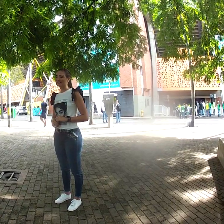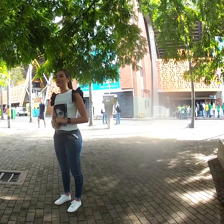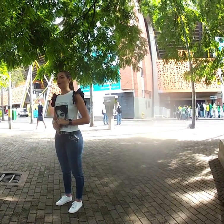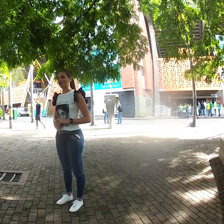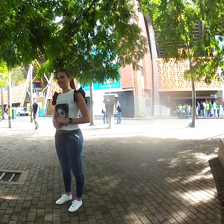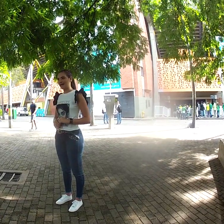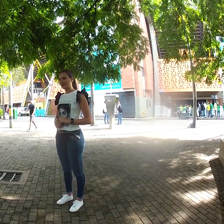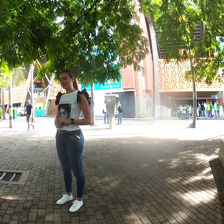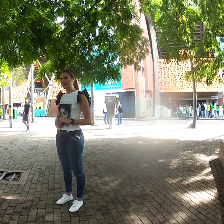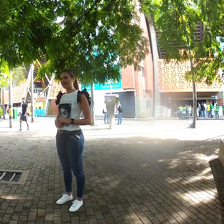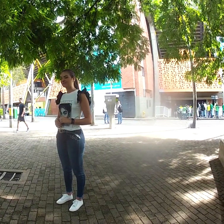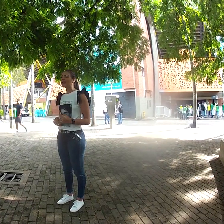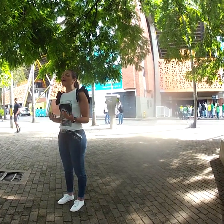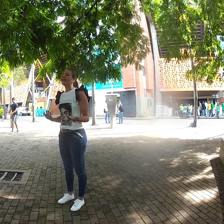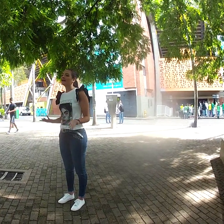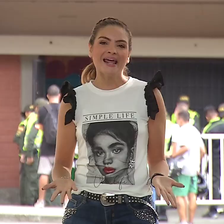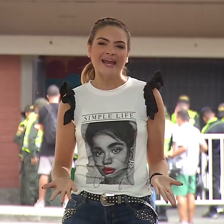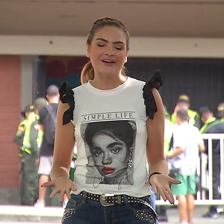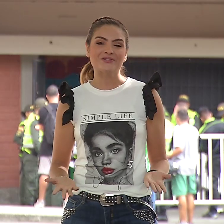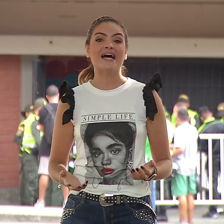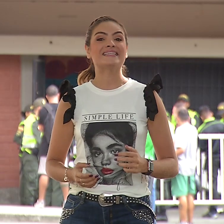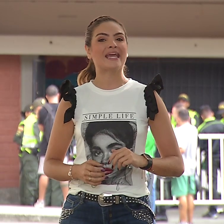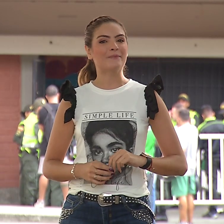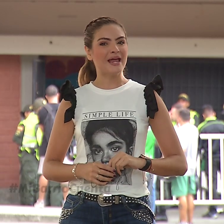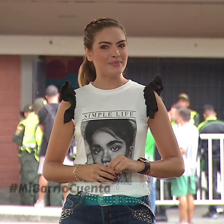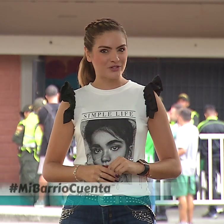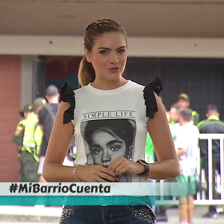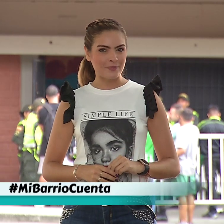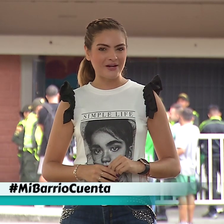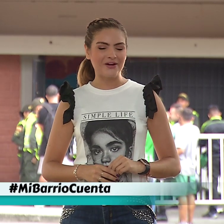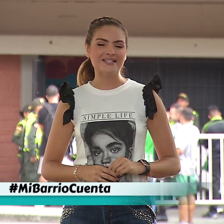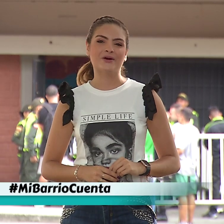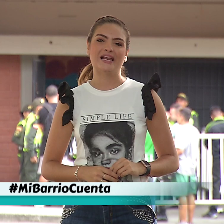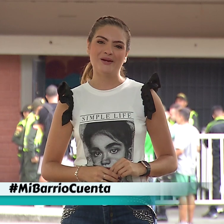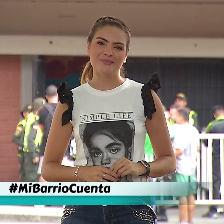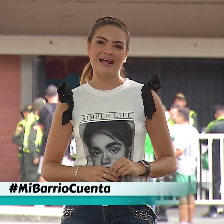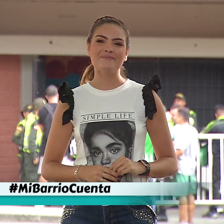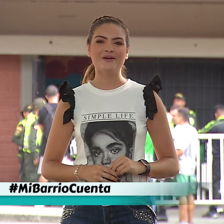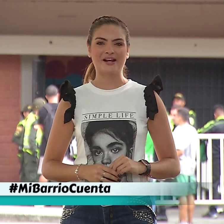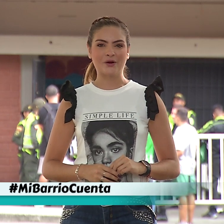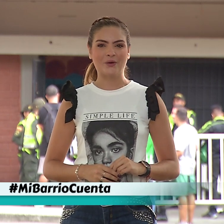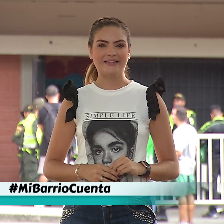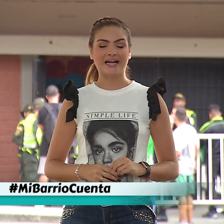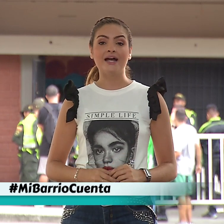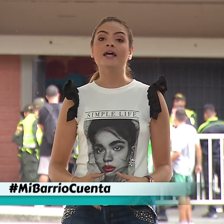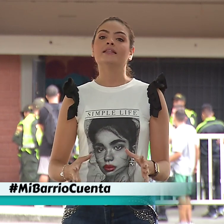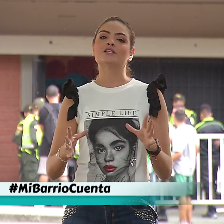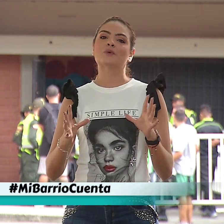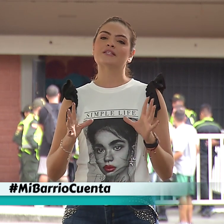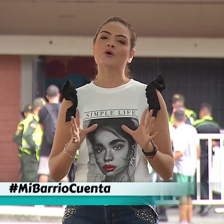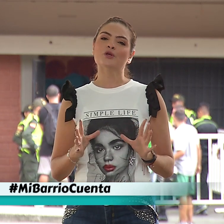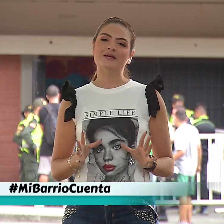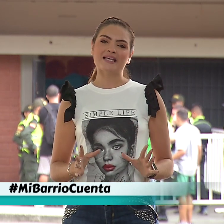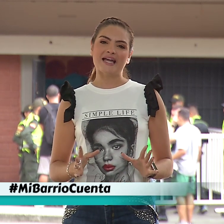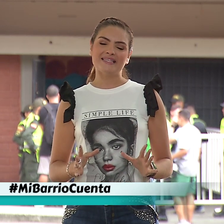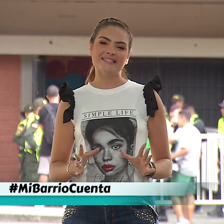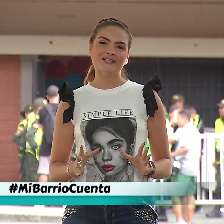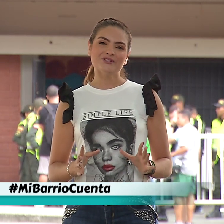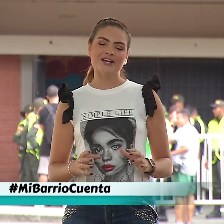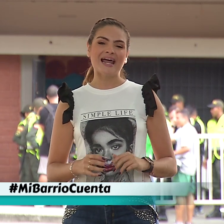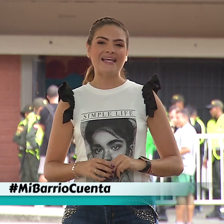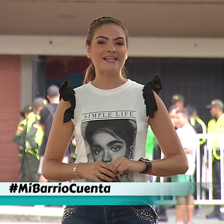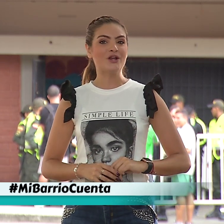la tarde por Ondas de la Montaña. Quiero leerlos, así que envíenme sus opiniones con el numeral Mi Barrio Cuenta. Después de unos